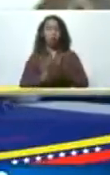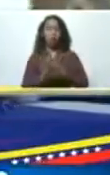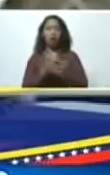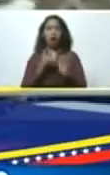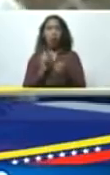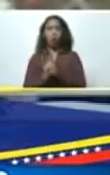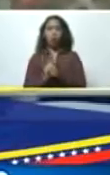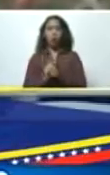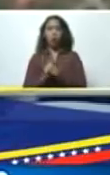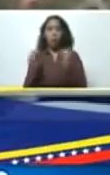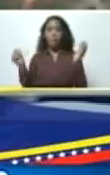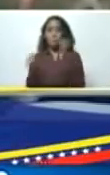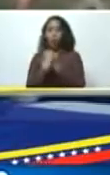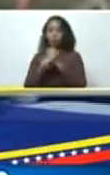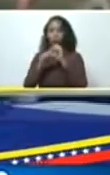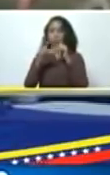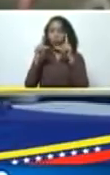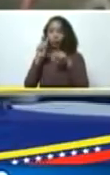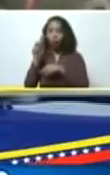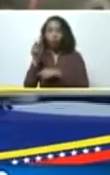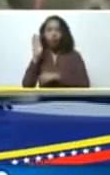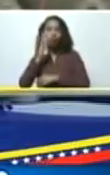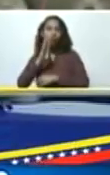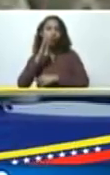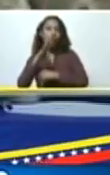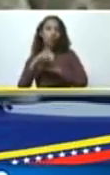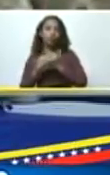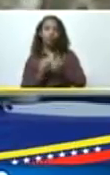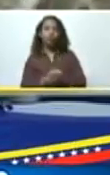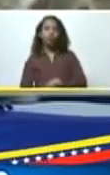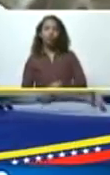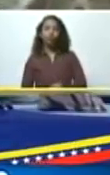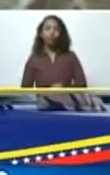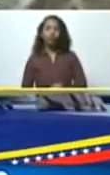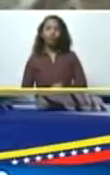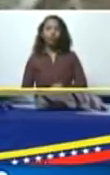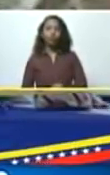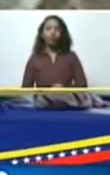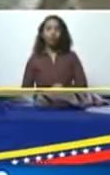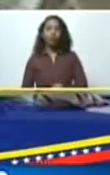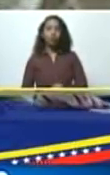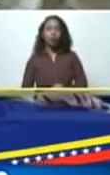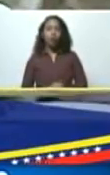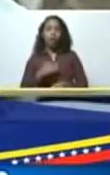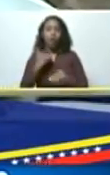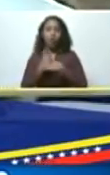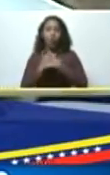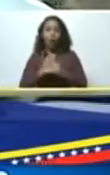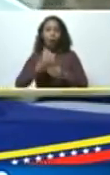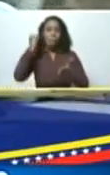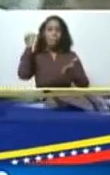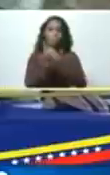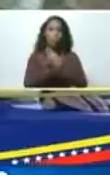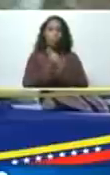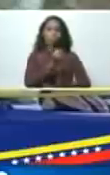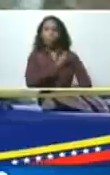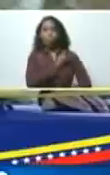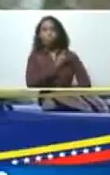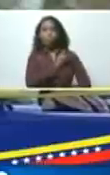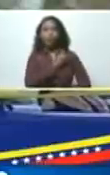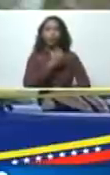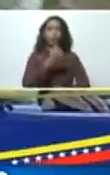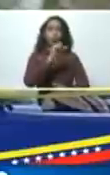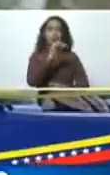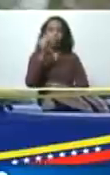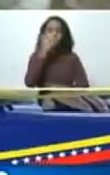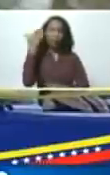hemos descubierto, corrupción, una puñalada recibimos hace un tiempo, unas semanas atrás